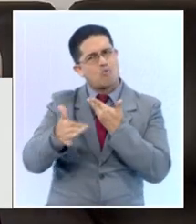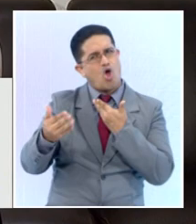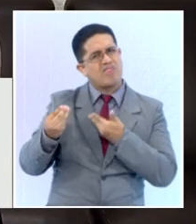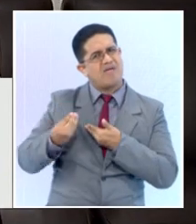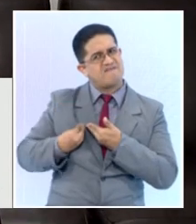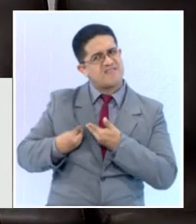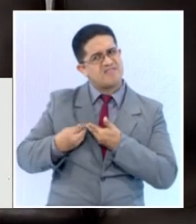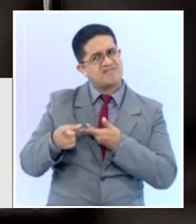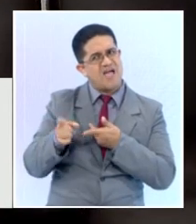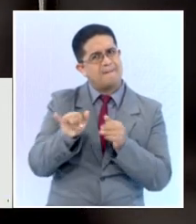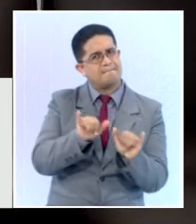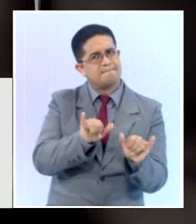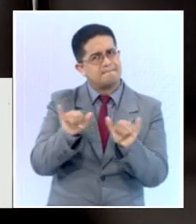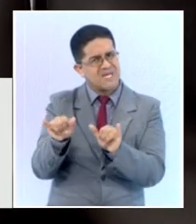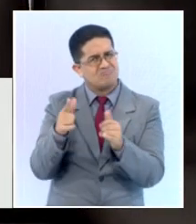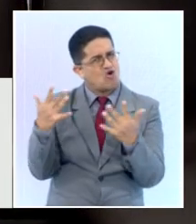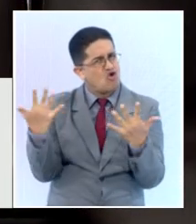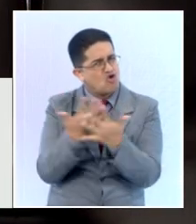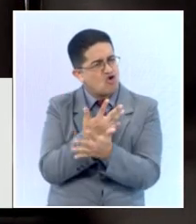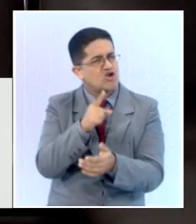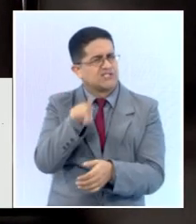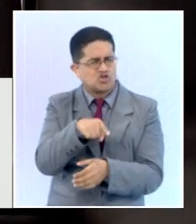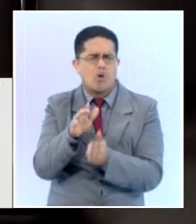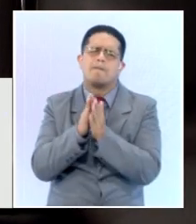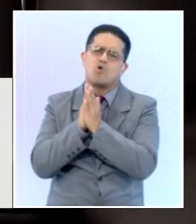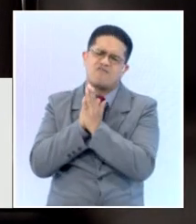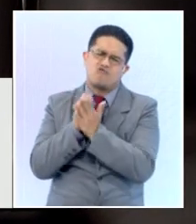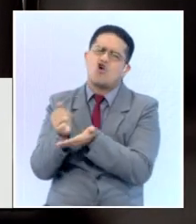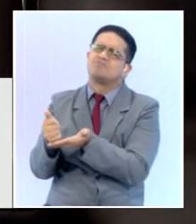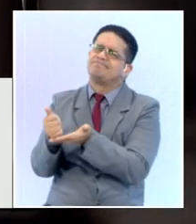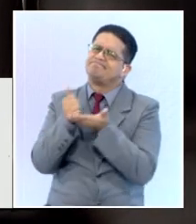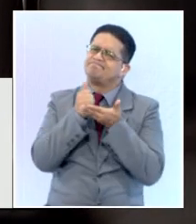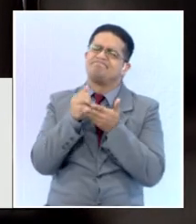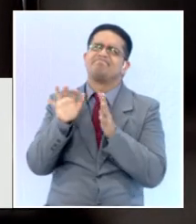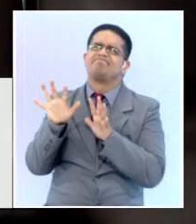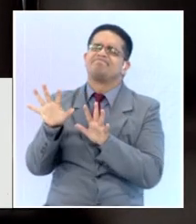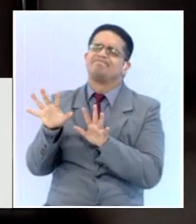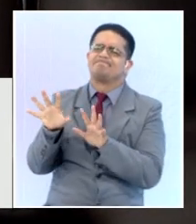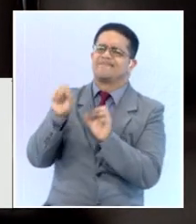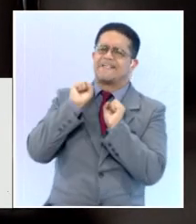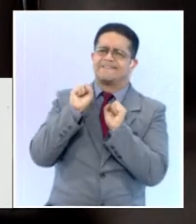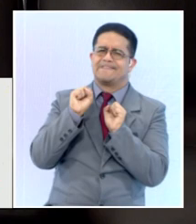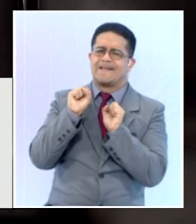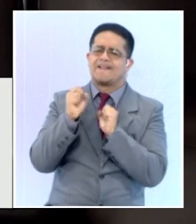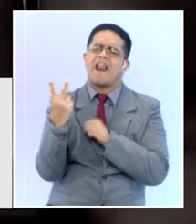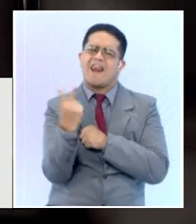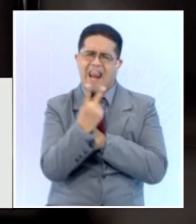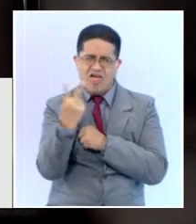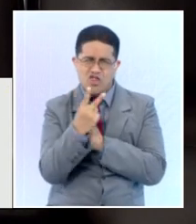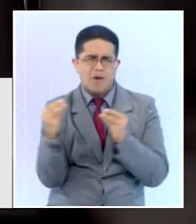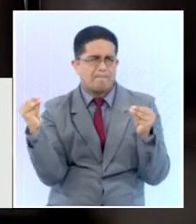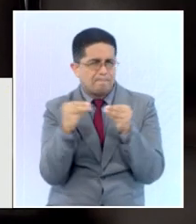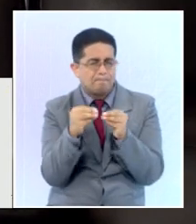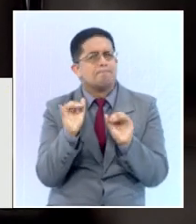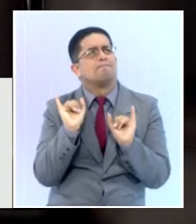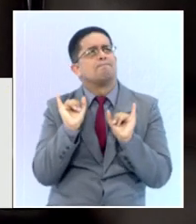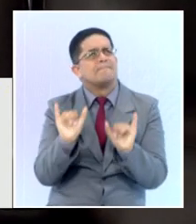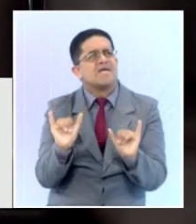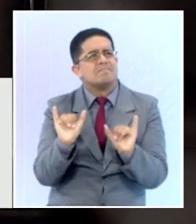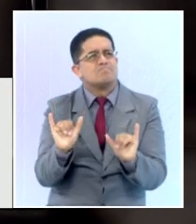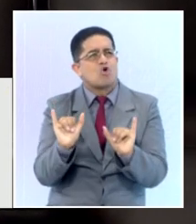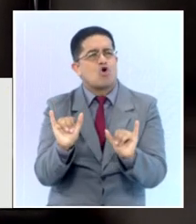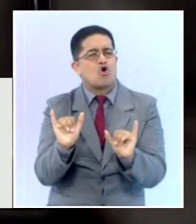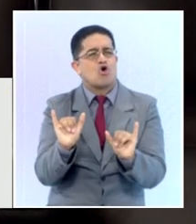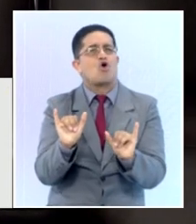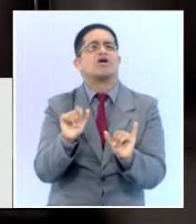cosas que suelen confundirse No yo quisiera que nos ayudara a entender de cierta forma si estas efectivamente se relacionan y